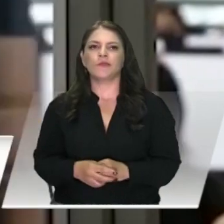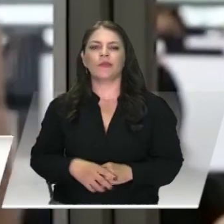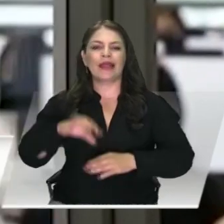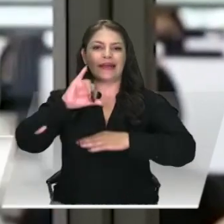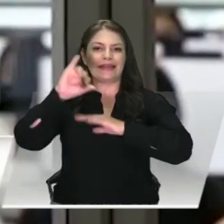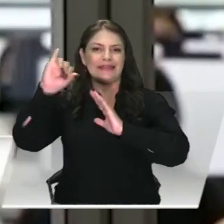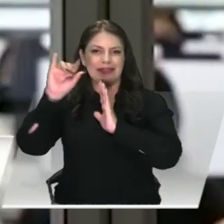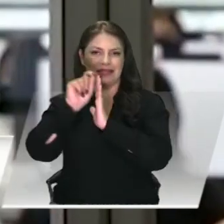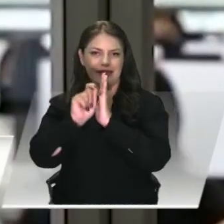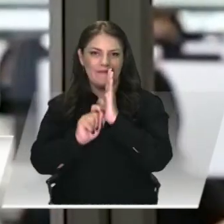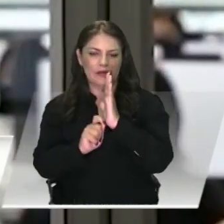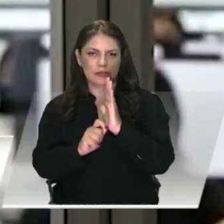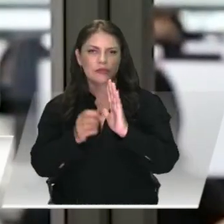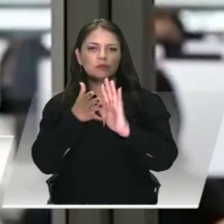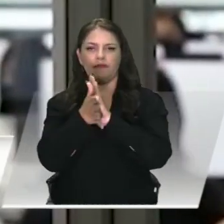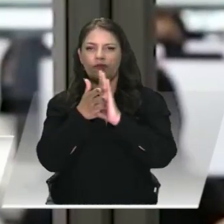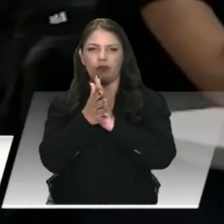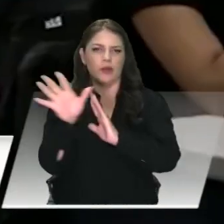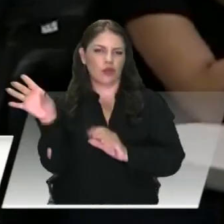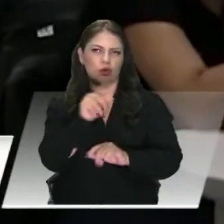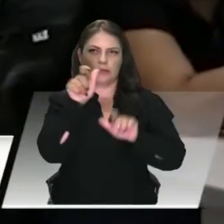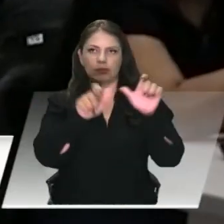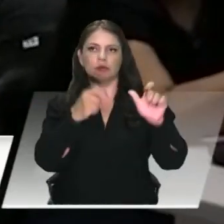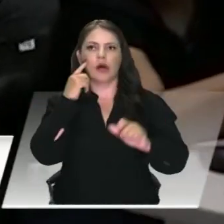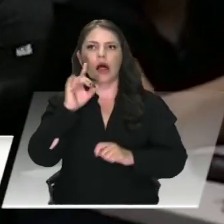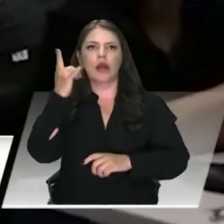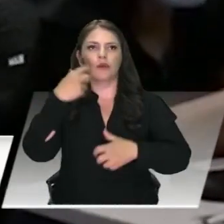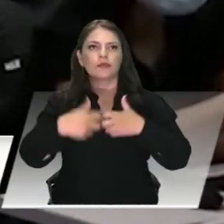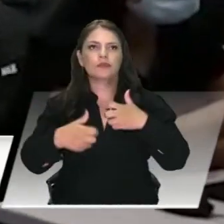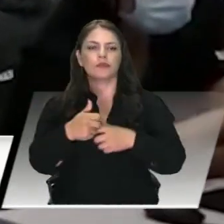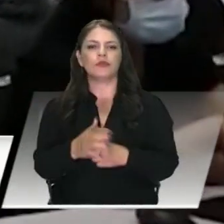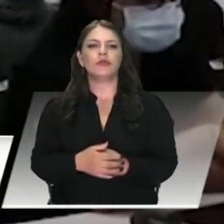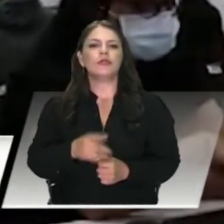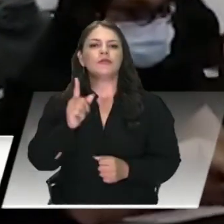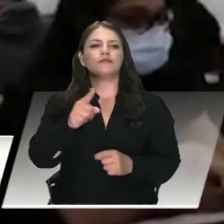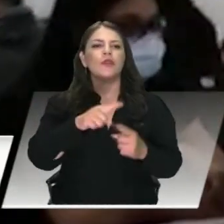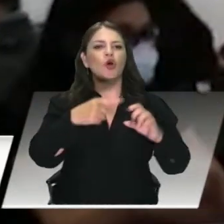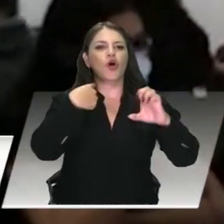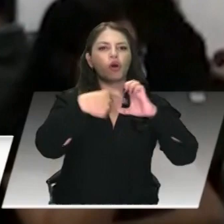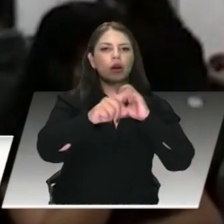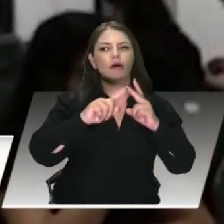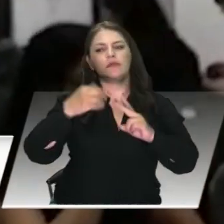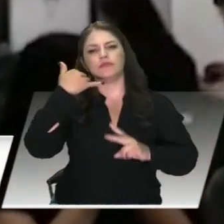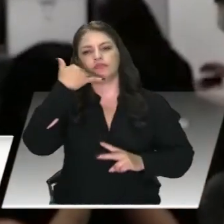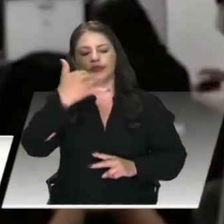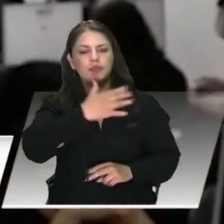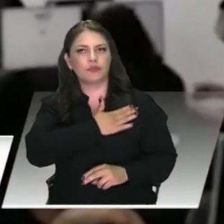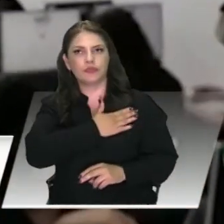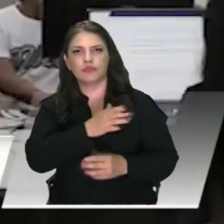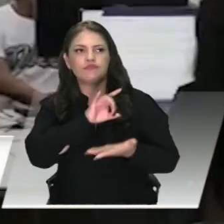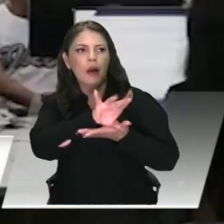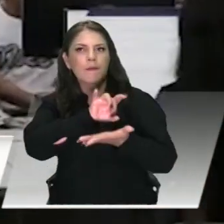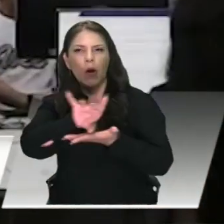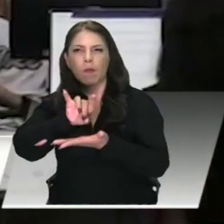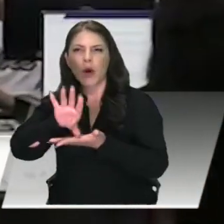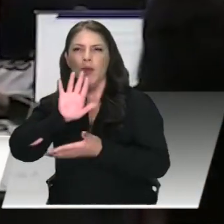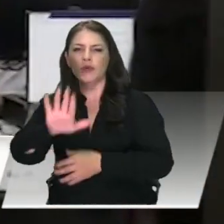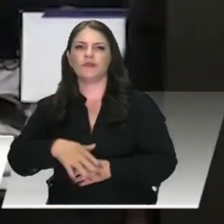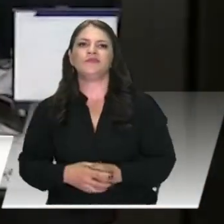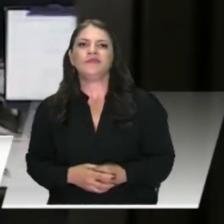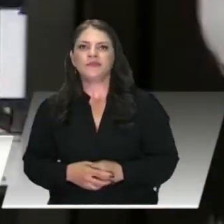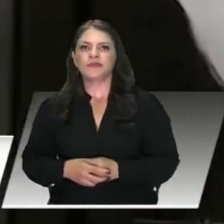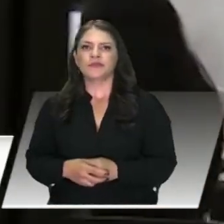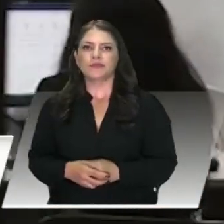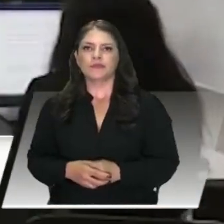instituto informará a todos los aplicantes afectados a través de los correos electrónicos y teléfonos registrados en su proceso de inscripción y